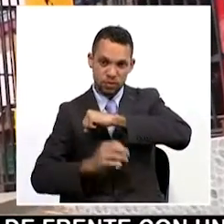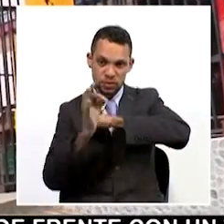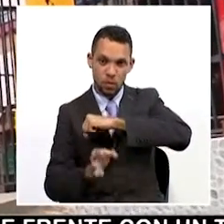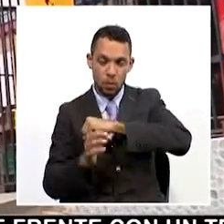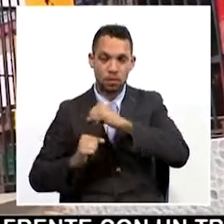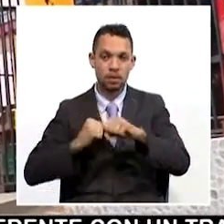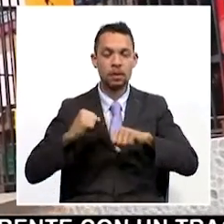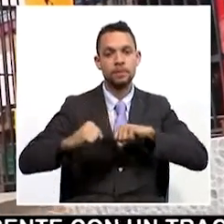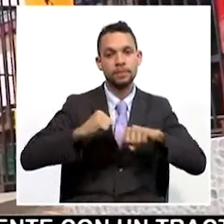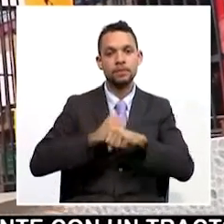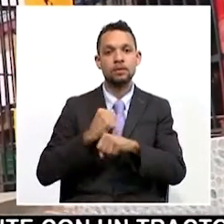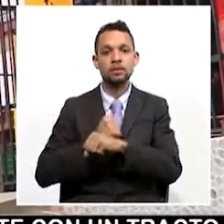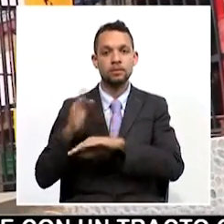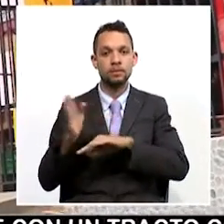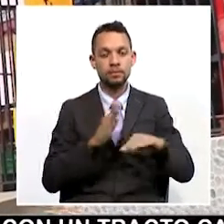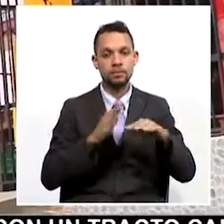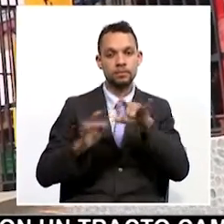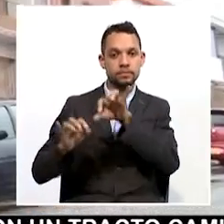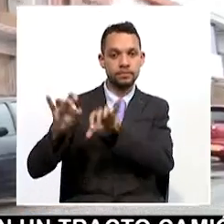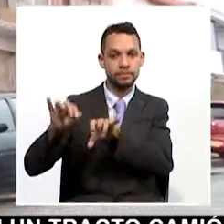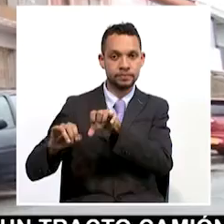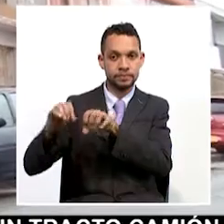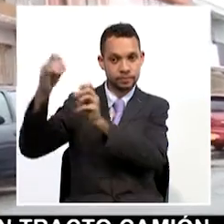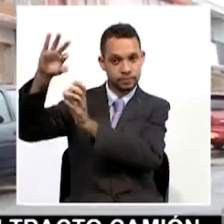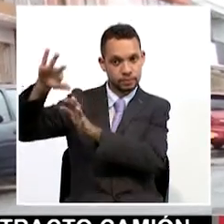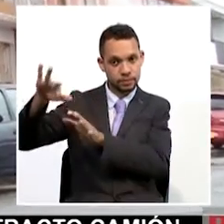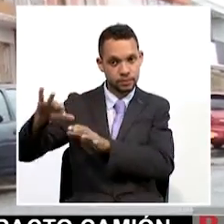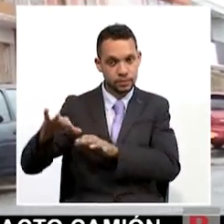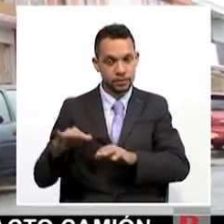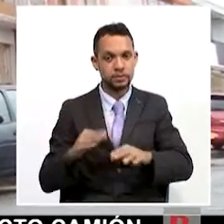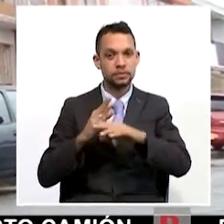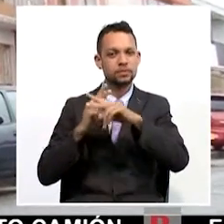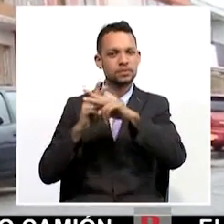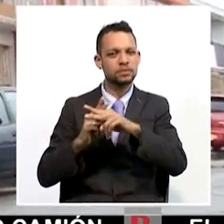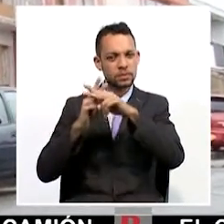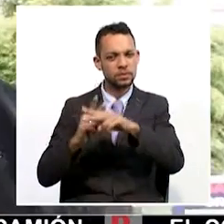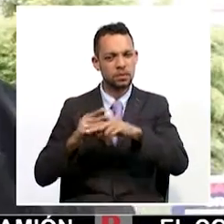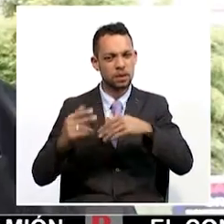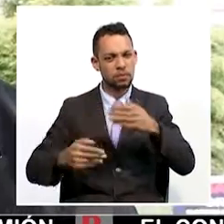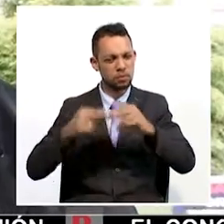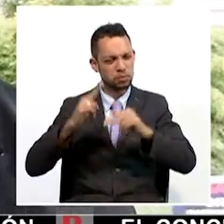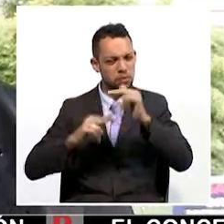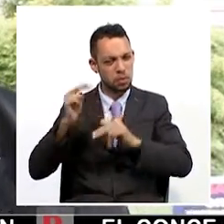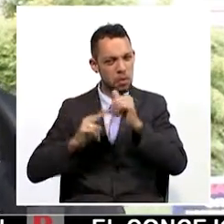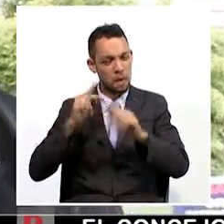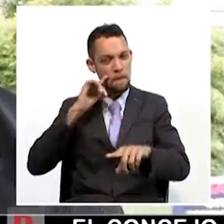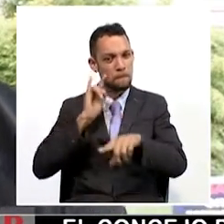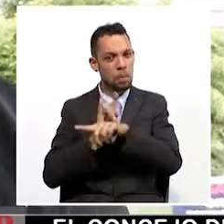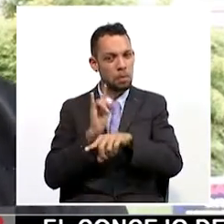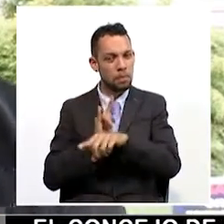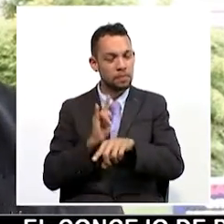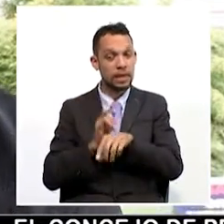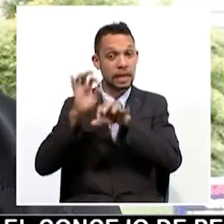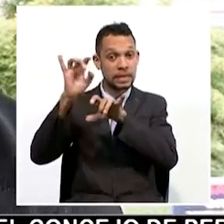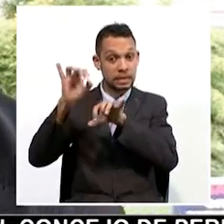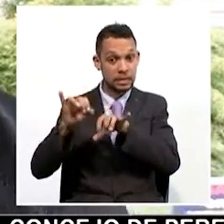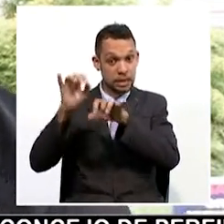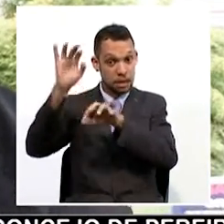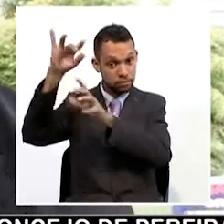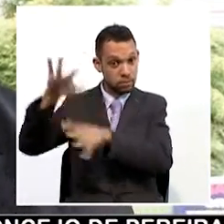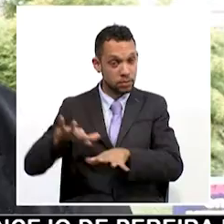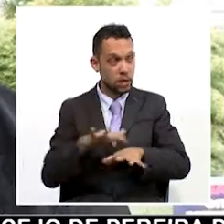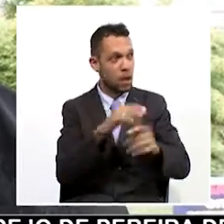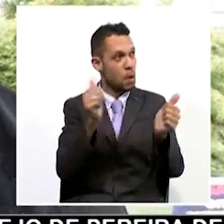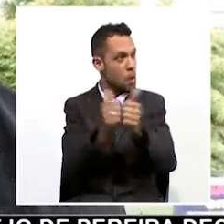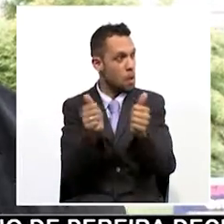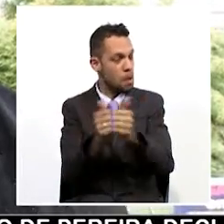Los ciudadanos le piden a la unidad de gestión de riesgo realizar una revisión y acompañamiento en el lugar. Ya se han hecho unos acercamientos con la oficina de gestión de riesgos